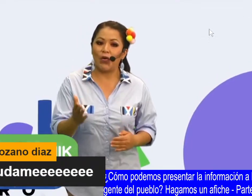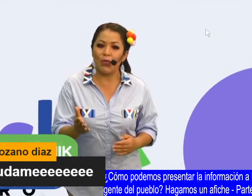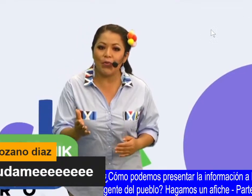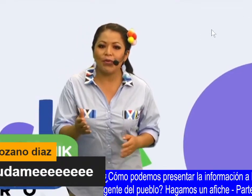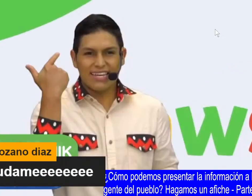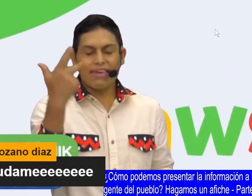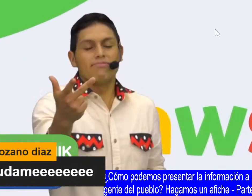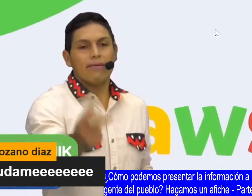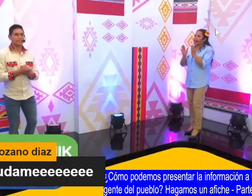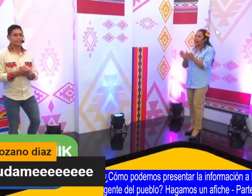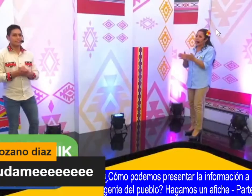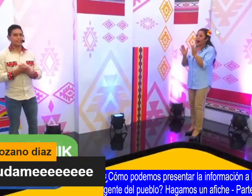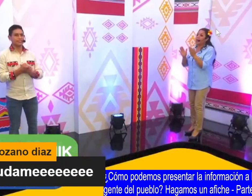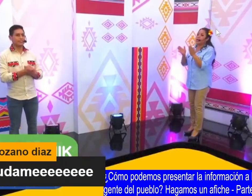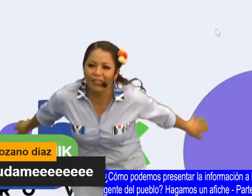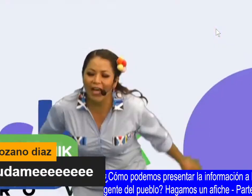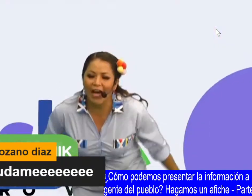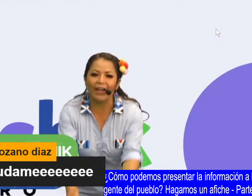Salúdame a todos.